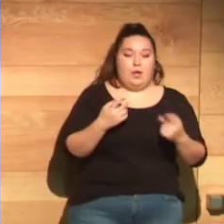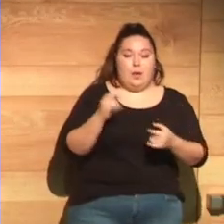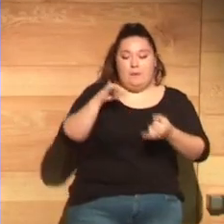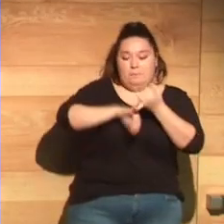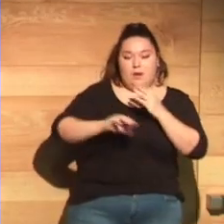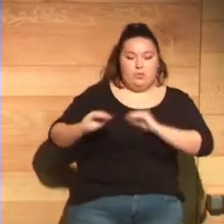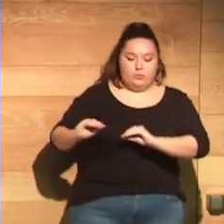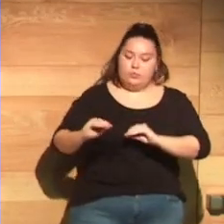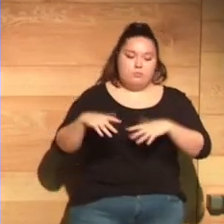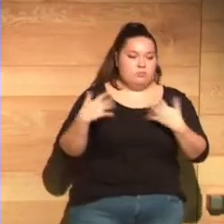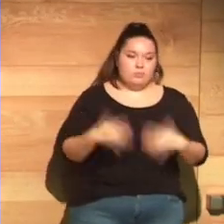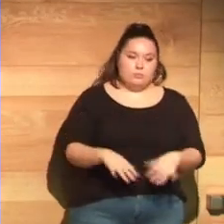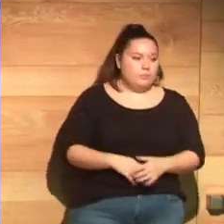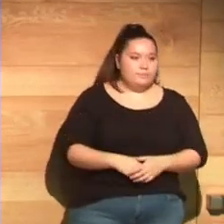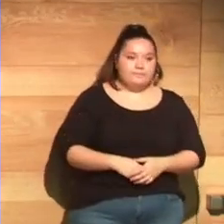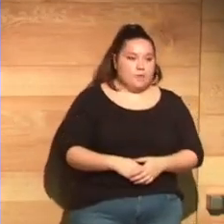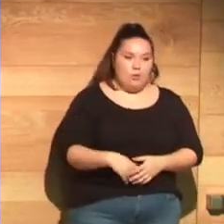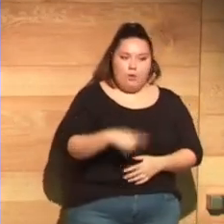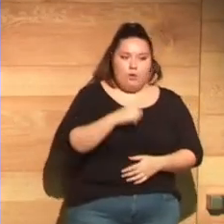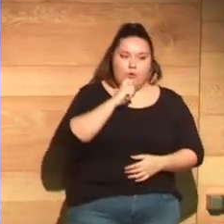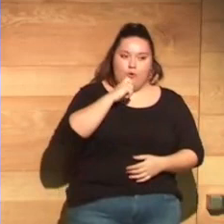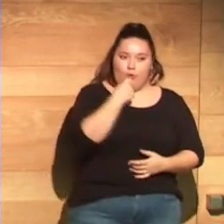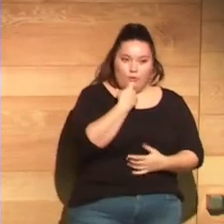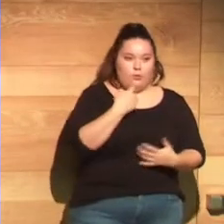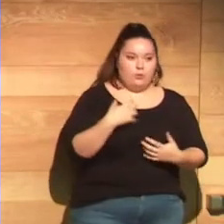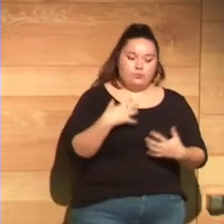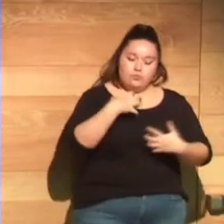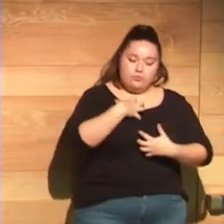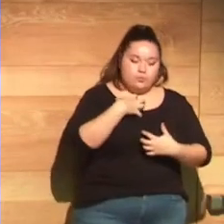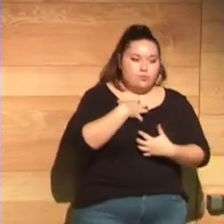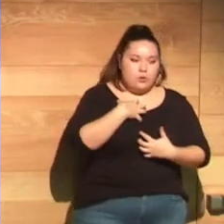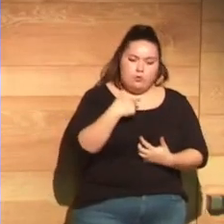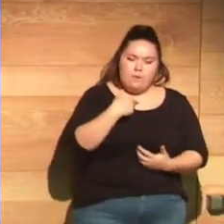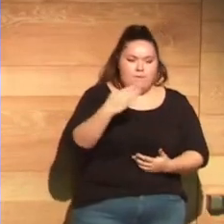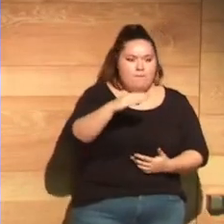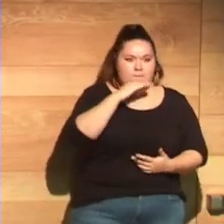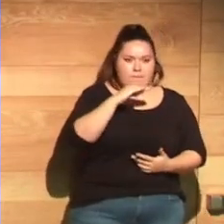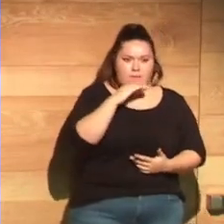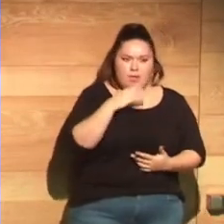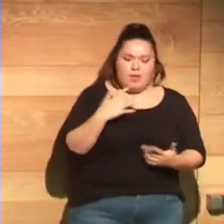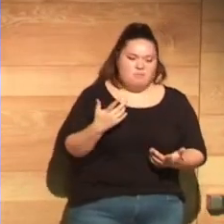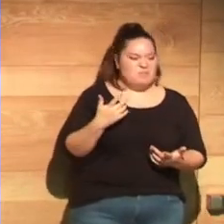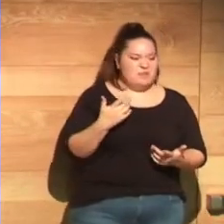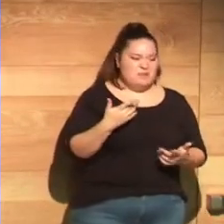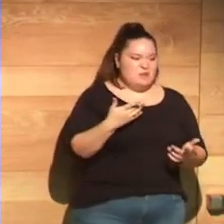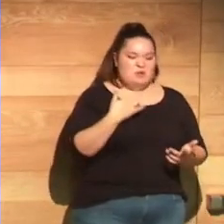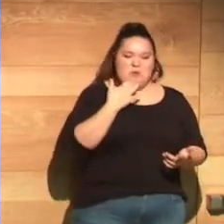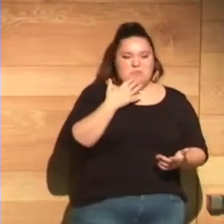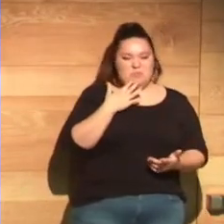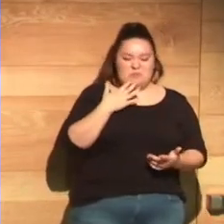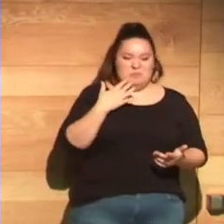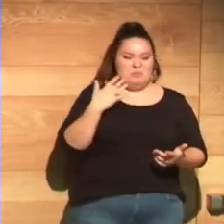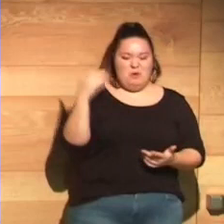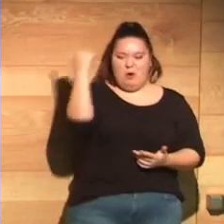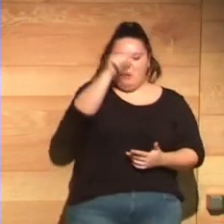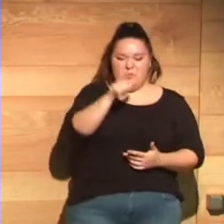que más coraje me dio, su relación con Arthur Miller. O sea, yo lo siento, lo odio. Y es verdad, me